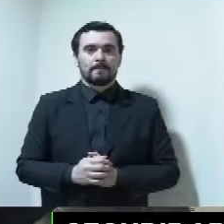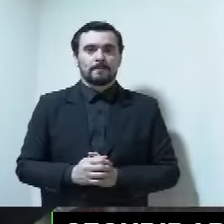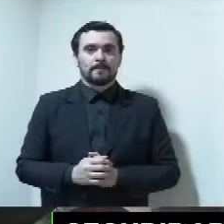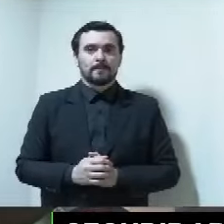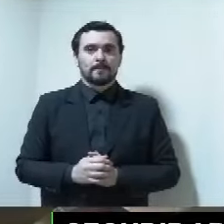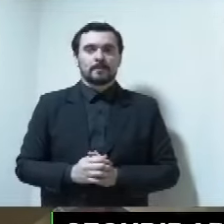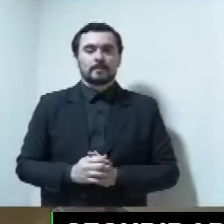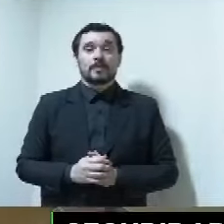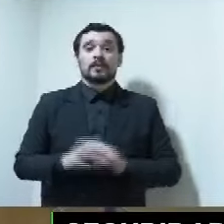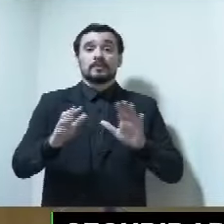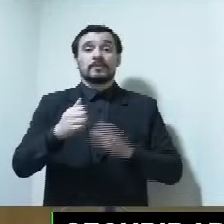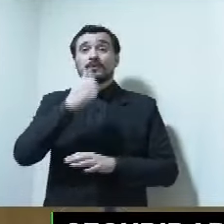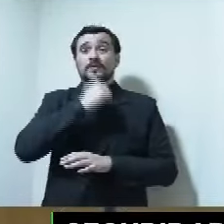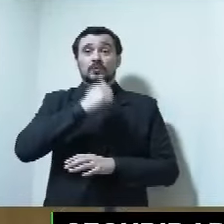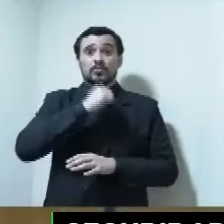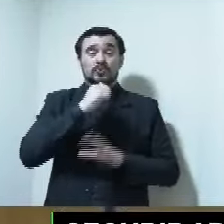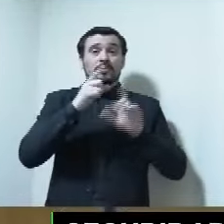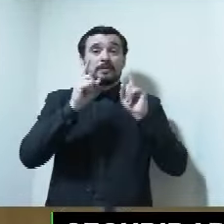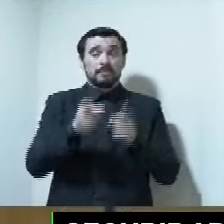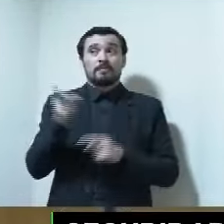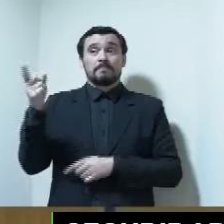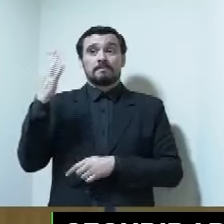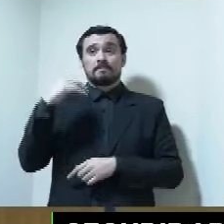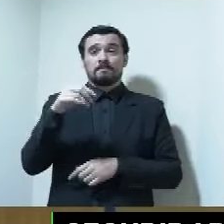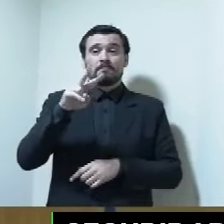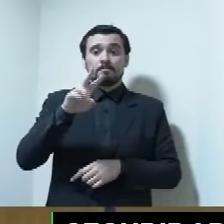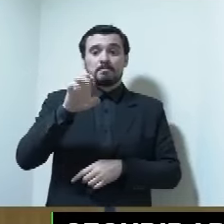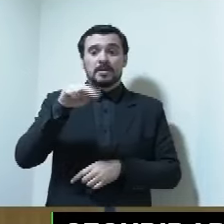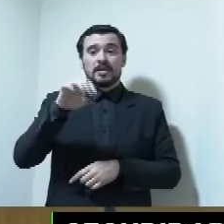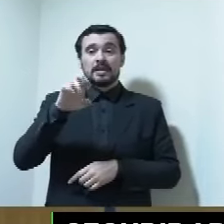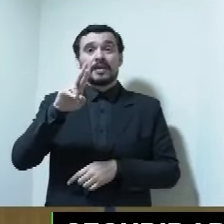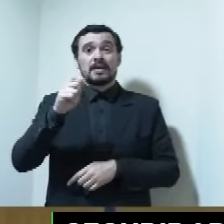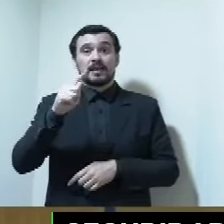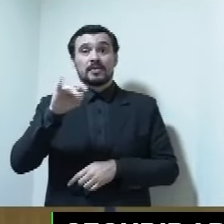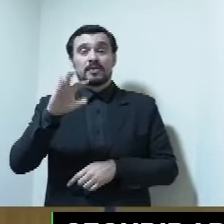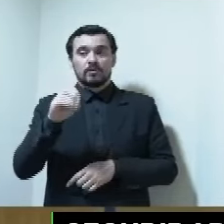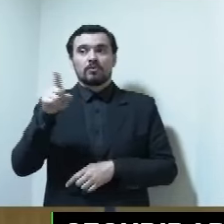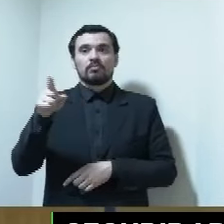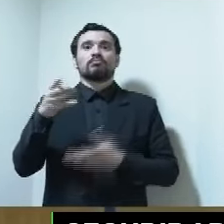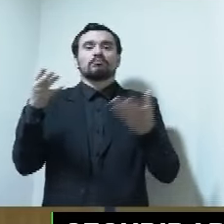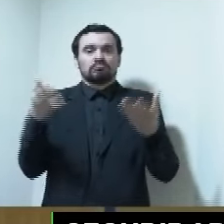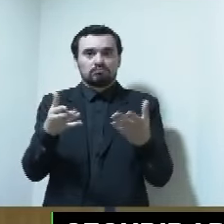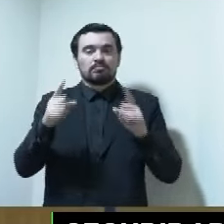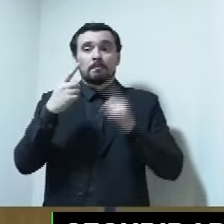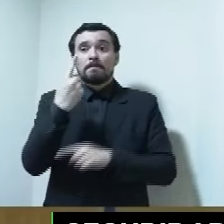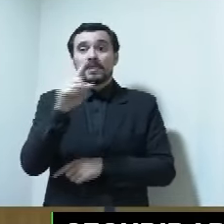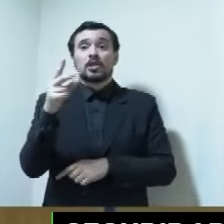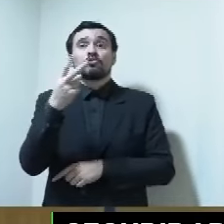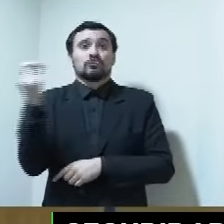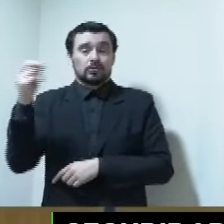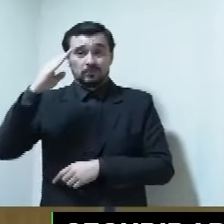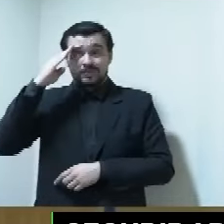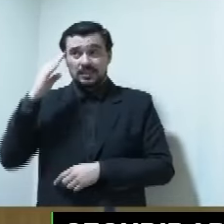El histórico operativo Veneratio supuso una intervención conjunta sin precedentes entre 1.200